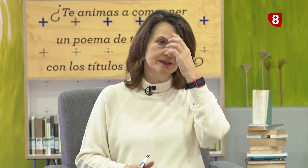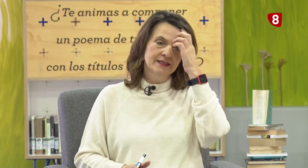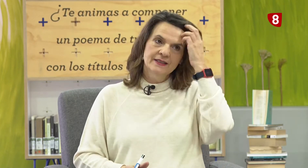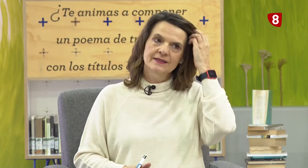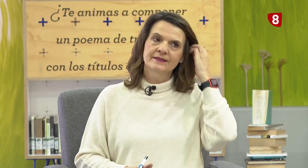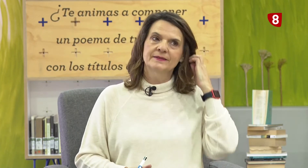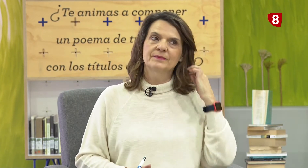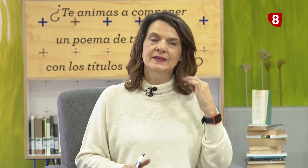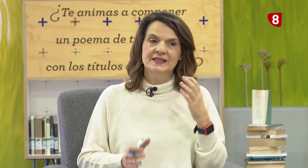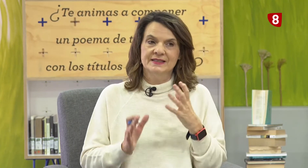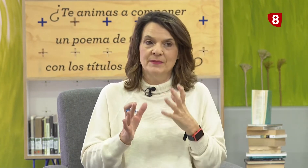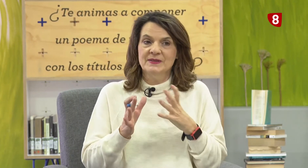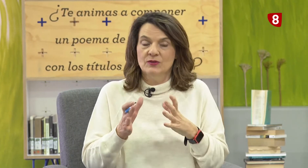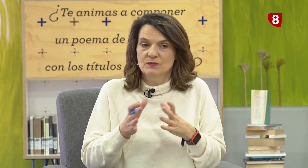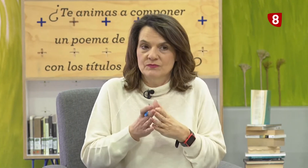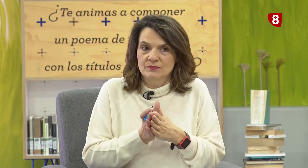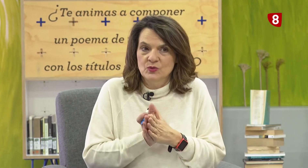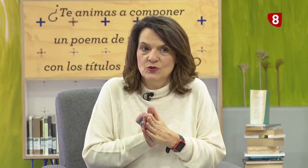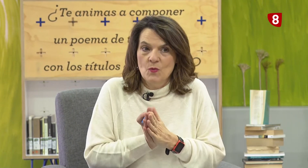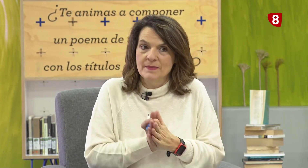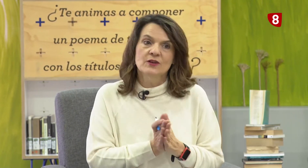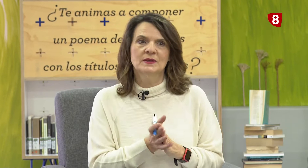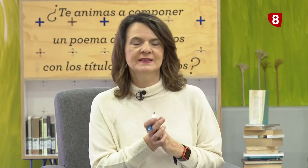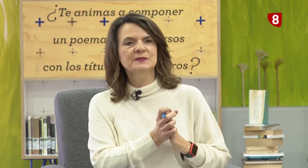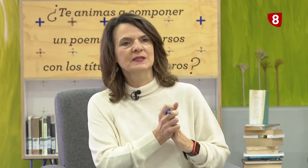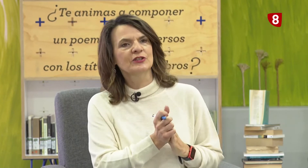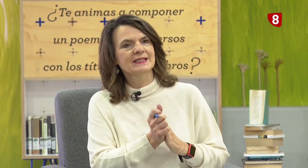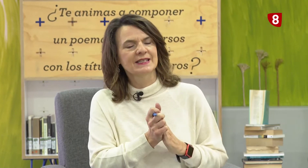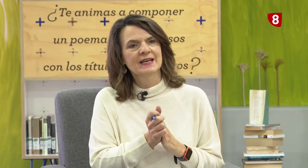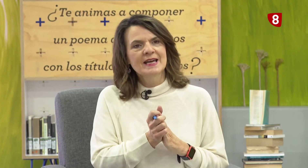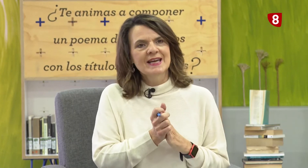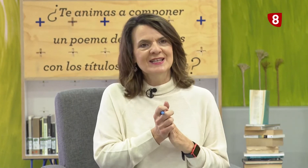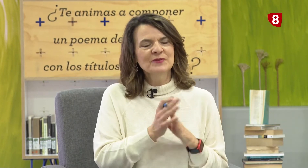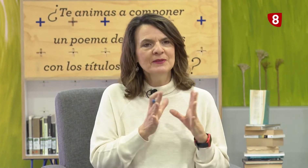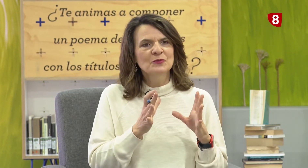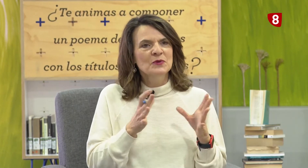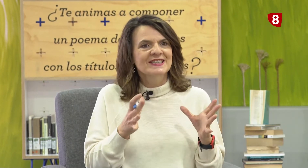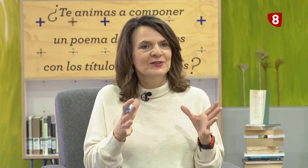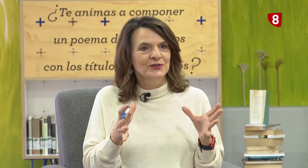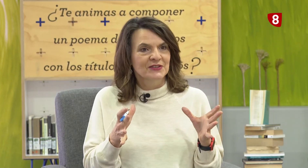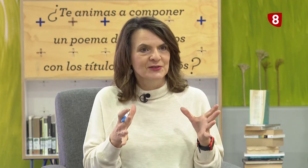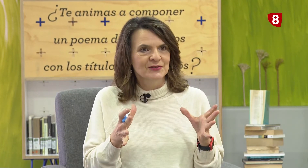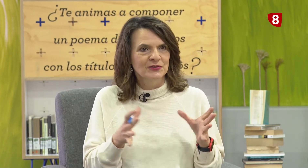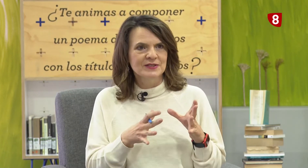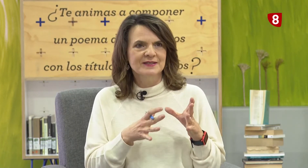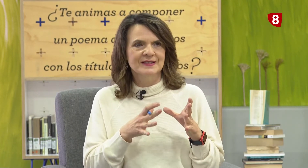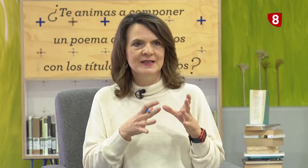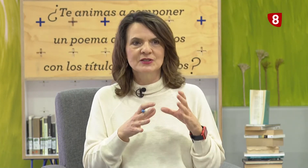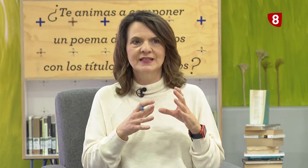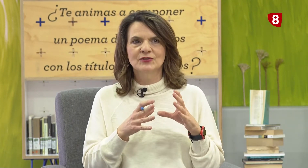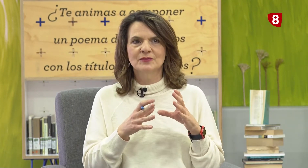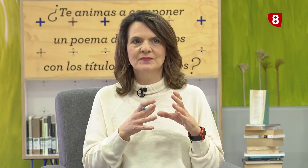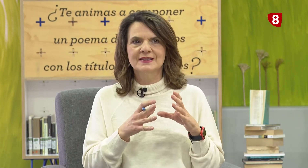casa les habrá pasado, pues como a mí, como a tantas personas, que es un ámbito muy desconocido. Entonces,